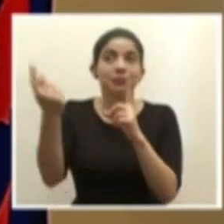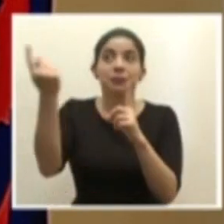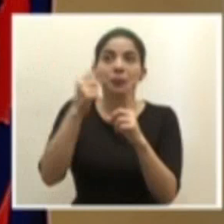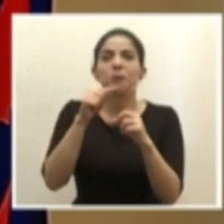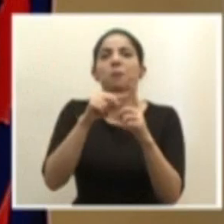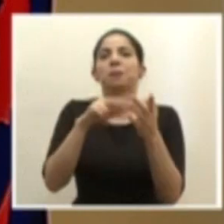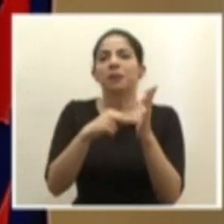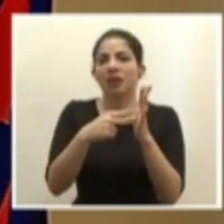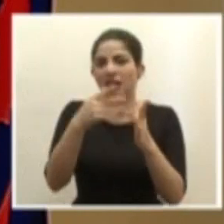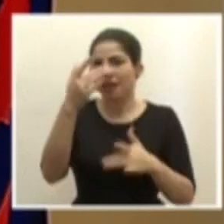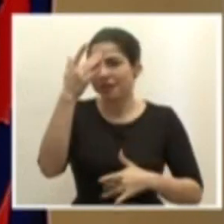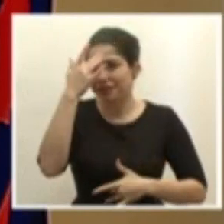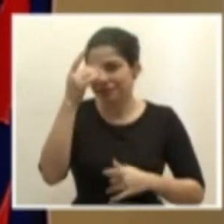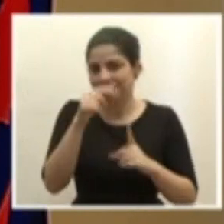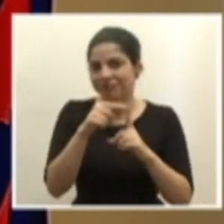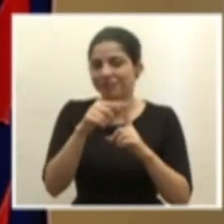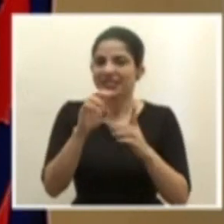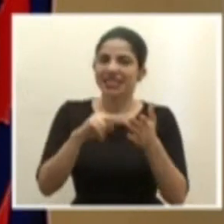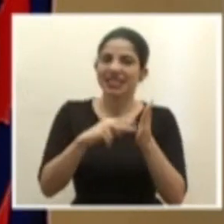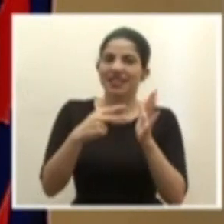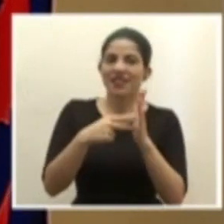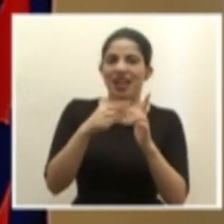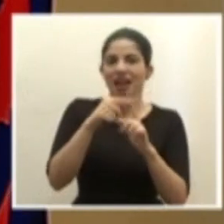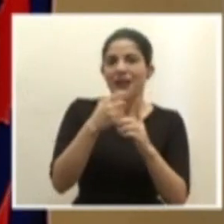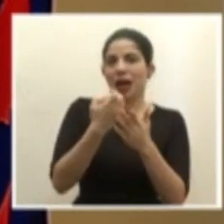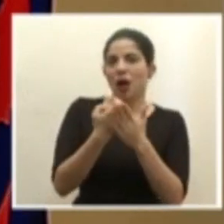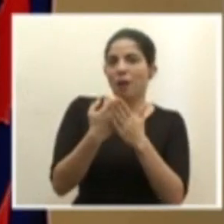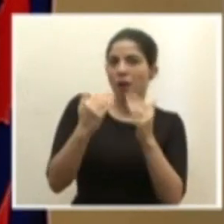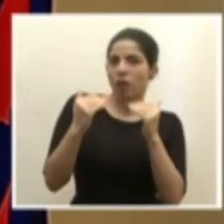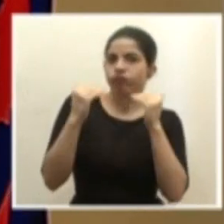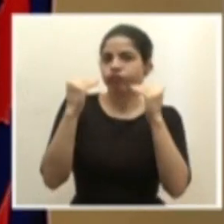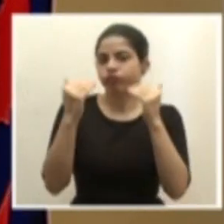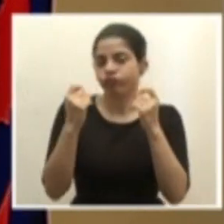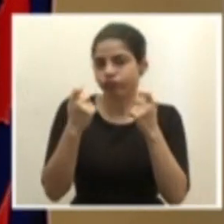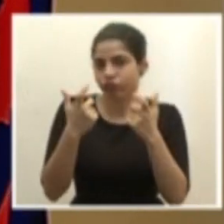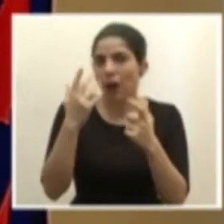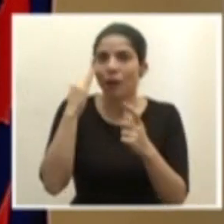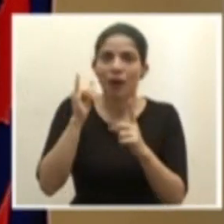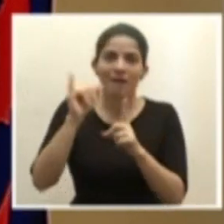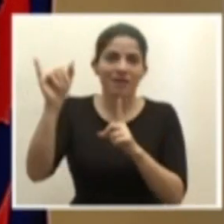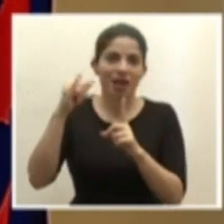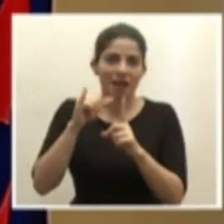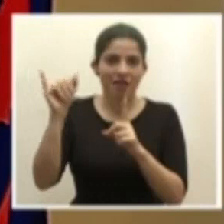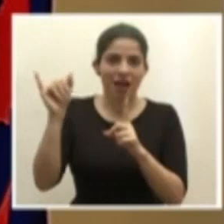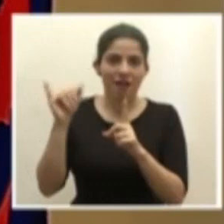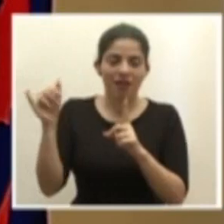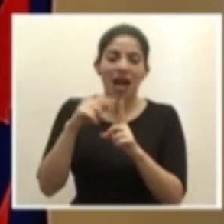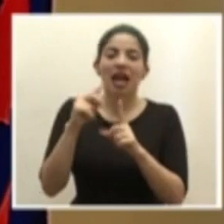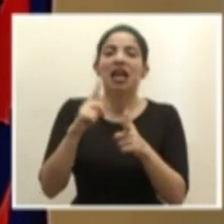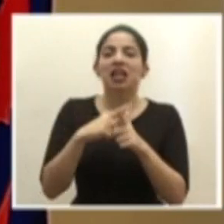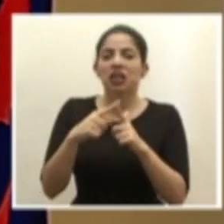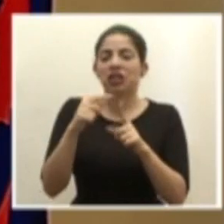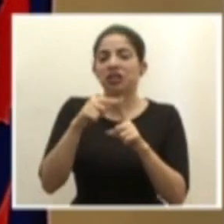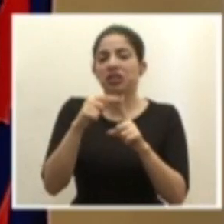era un estrato socioeconómico más alto, en la cual el aislamiento era